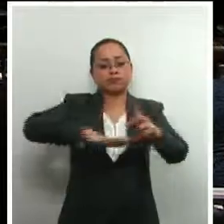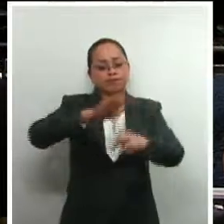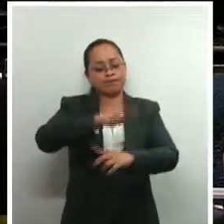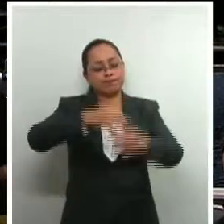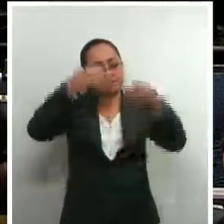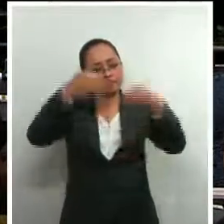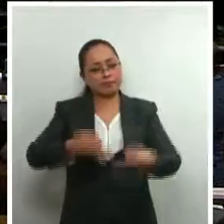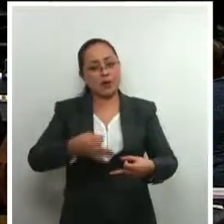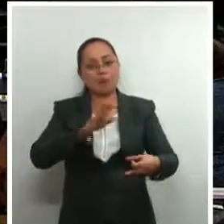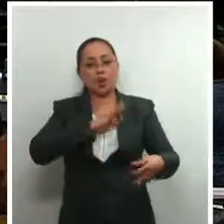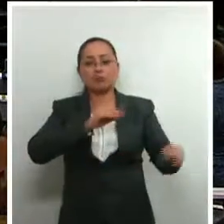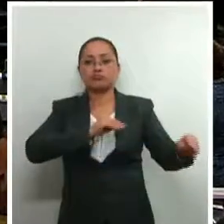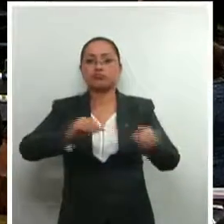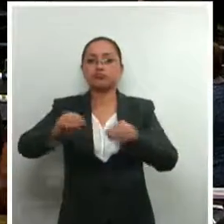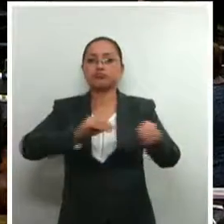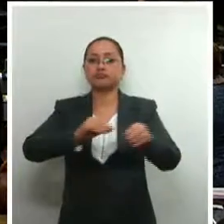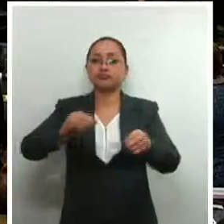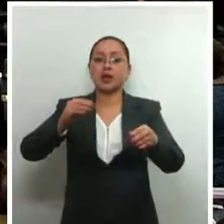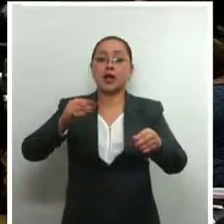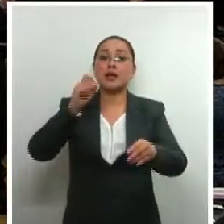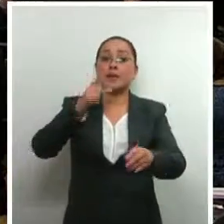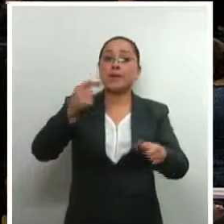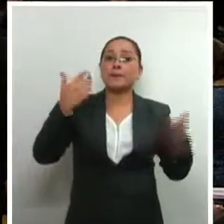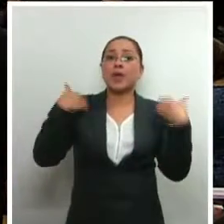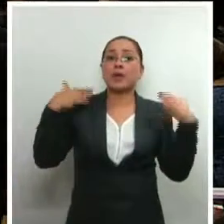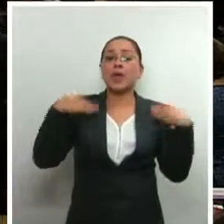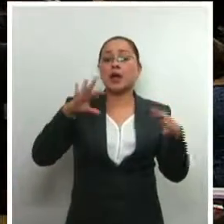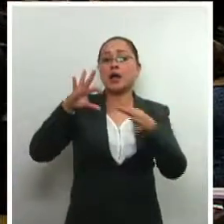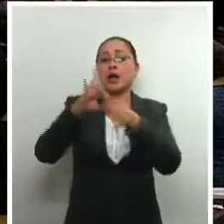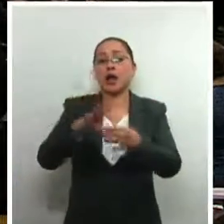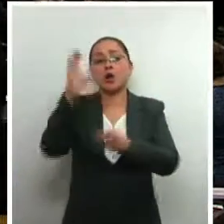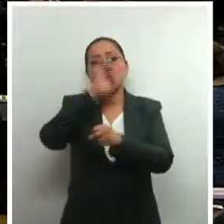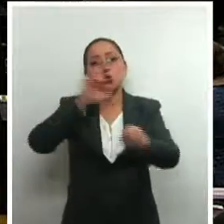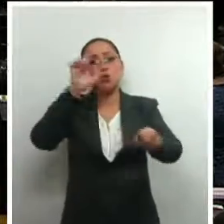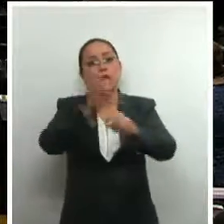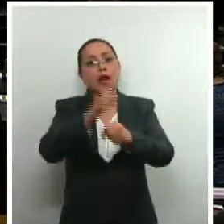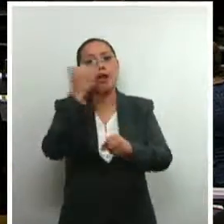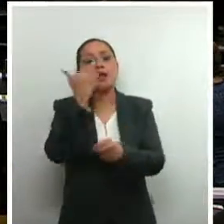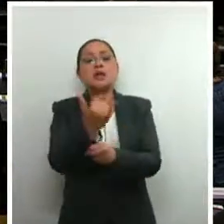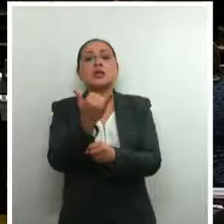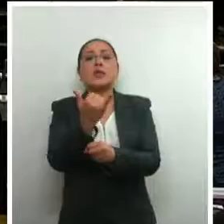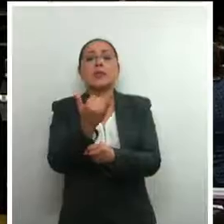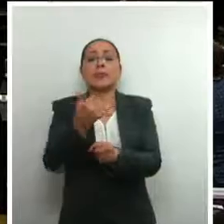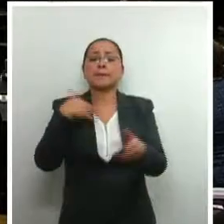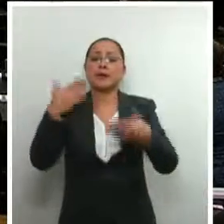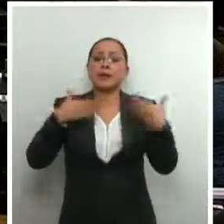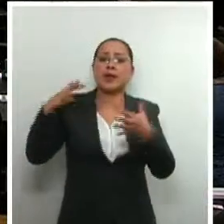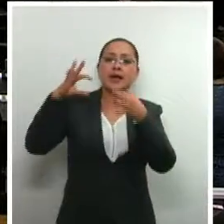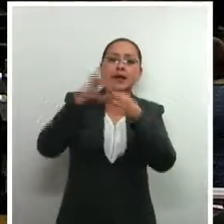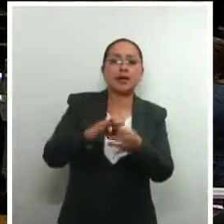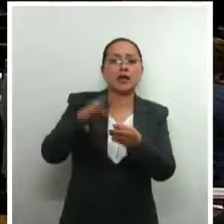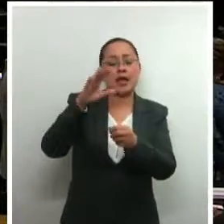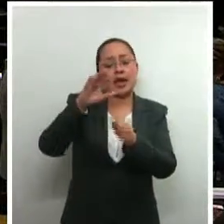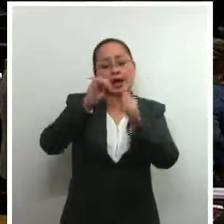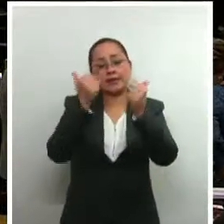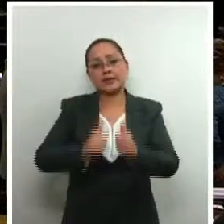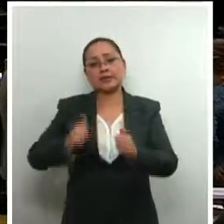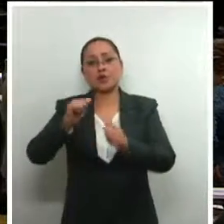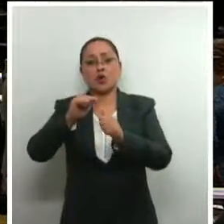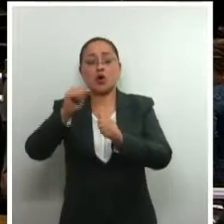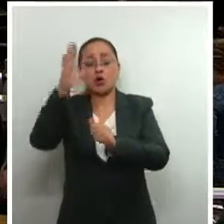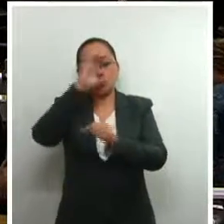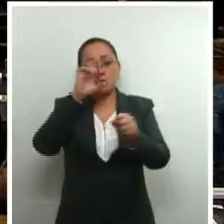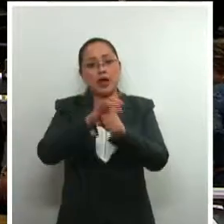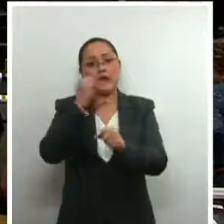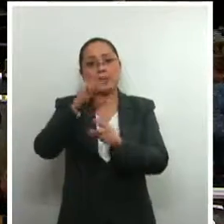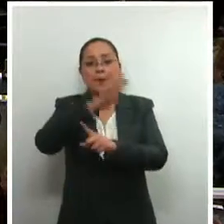digno, a la movilidad y al disfrute del patrimonio cultural, artístico y ambiental. Finalmente, le comento que